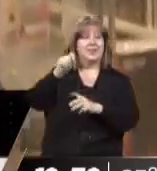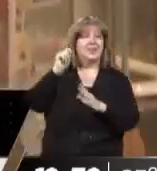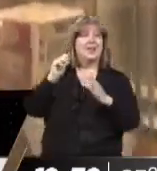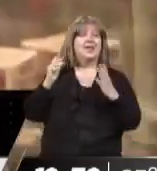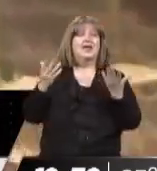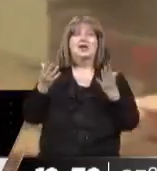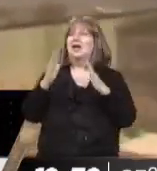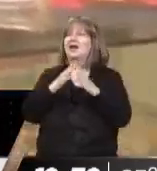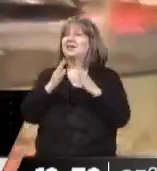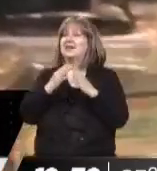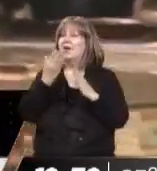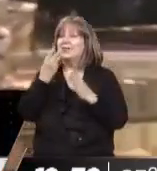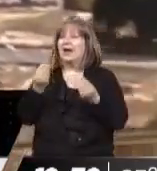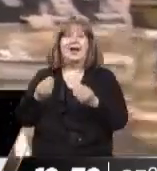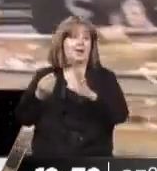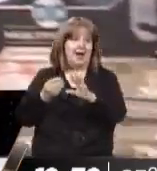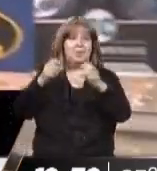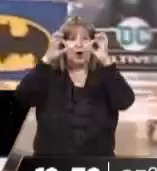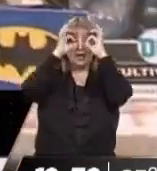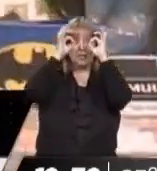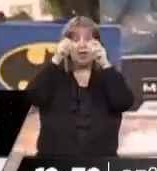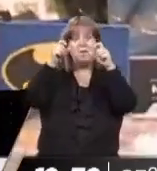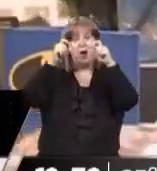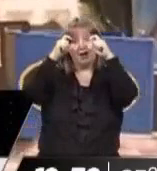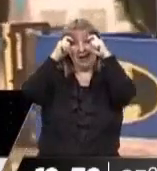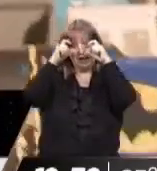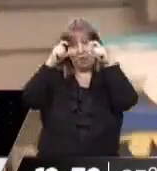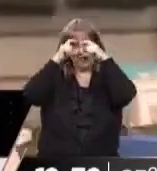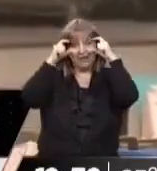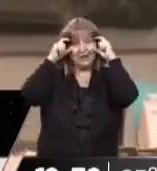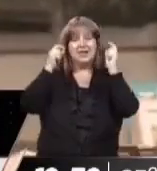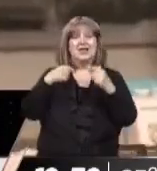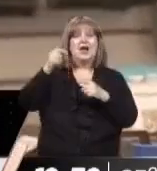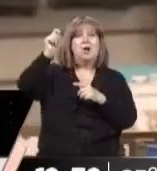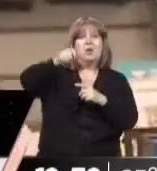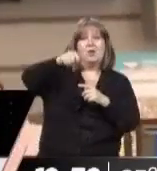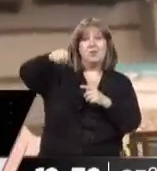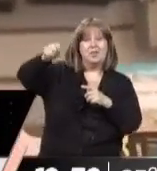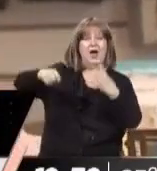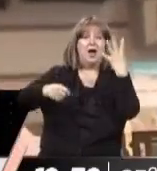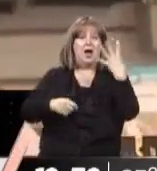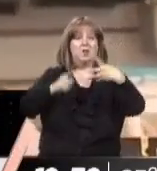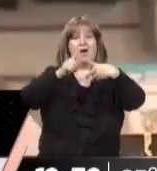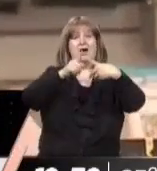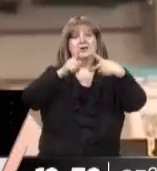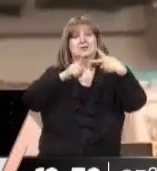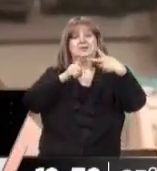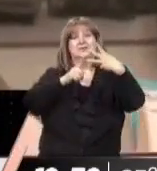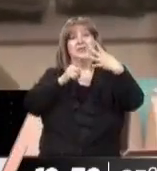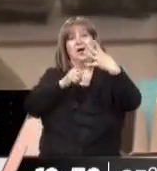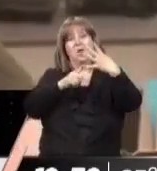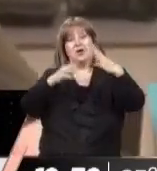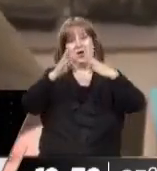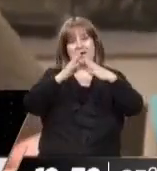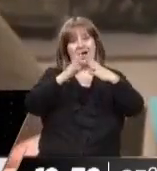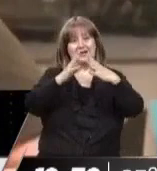¿Qué significa eso? Claro, porque en Harry Potter tenés como el mundo... está Hogwarts, que hay cuatro casas: Gryffindor, Slytherin, Ravenclaw